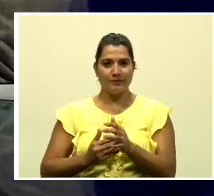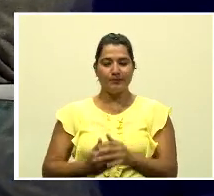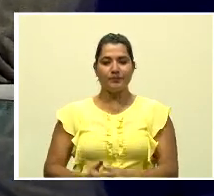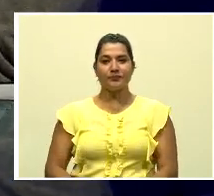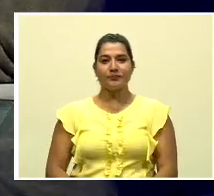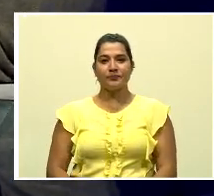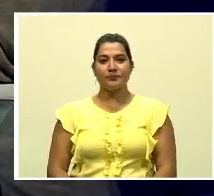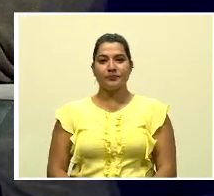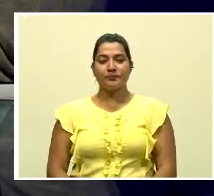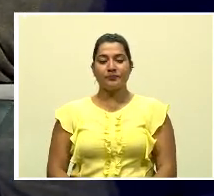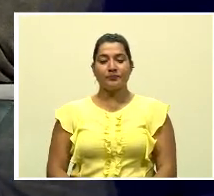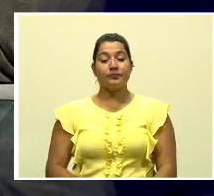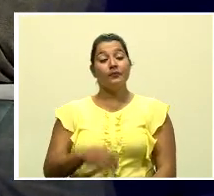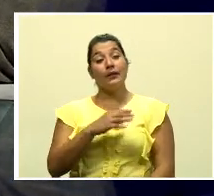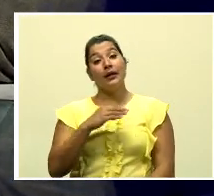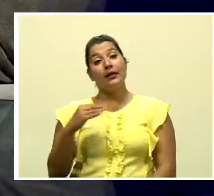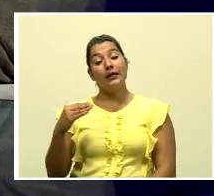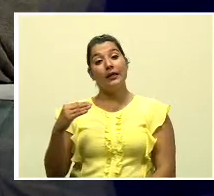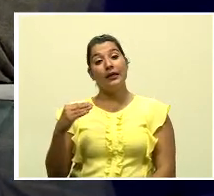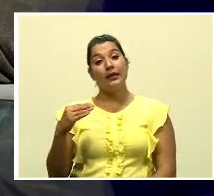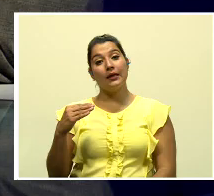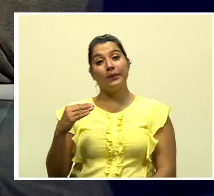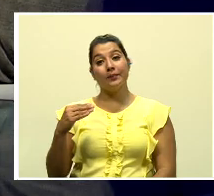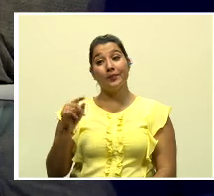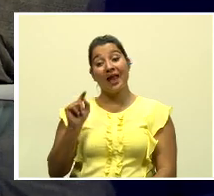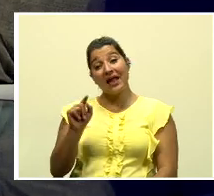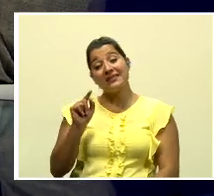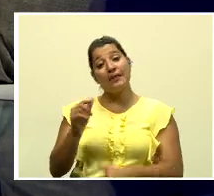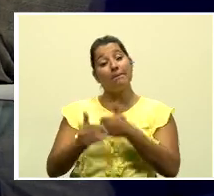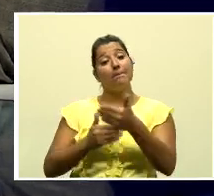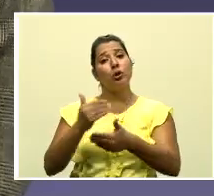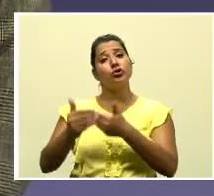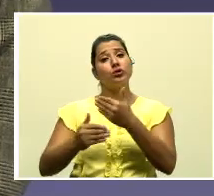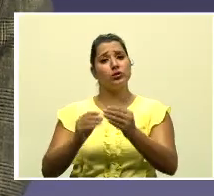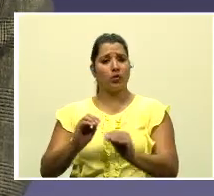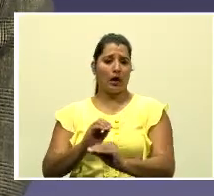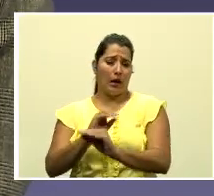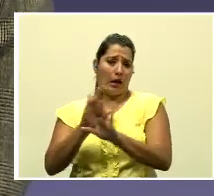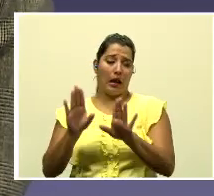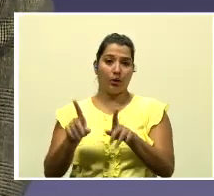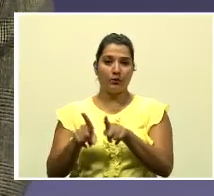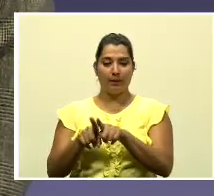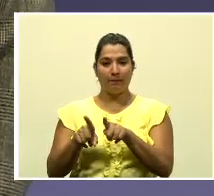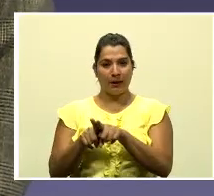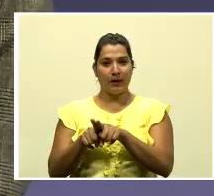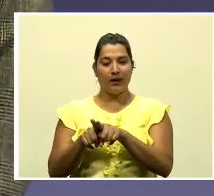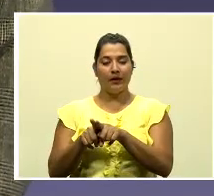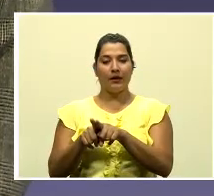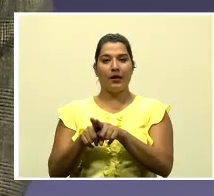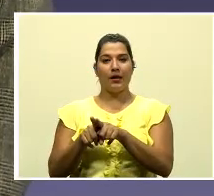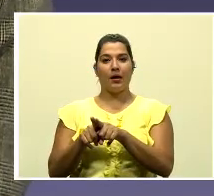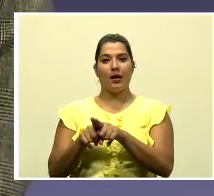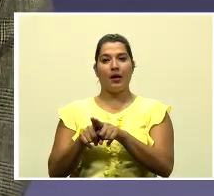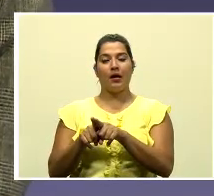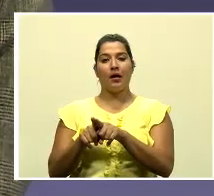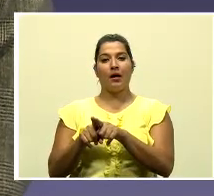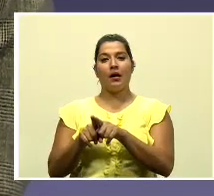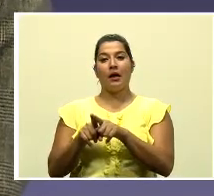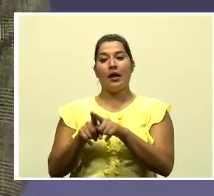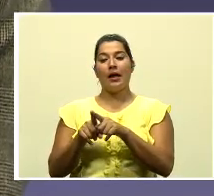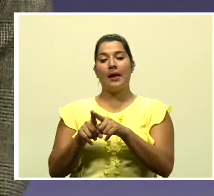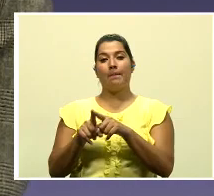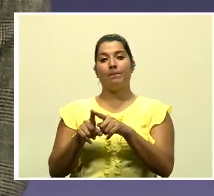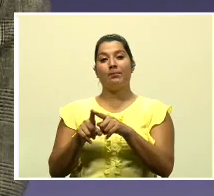posibles. Y ese revelado, pues por supuesto que también aporta a la